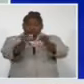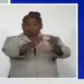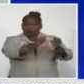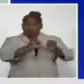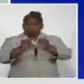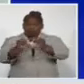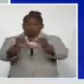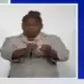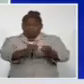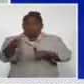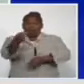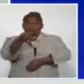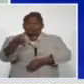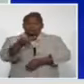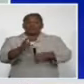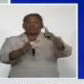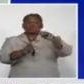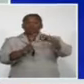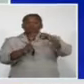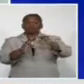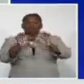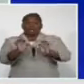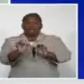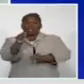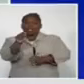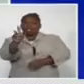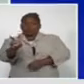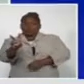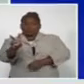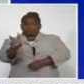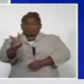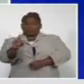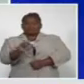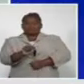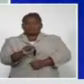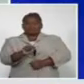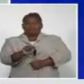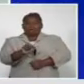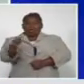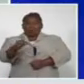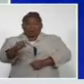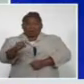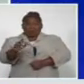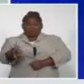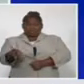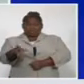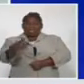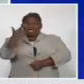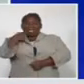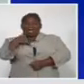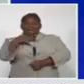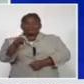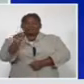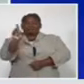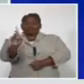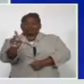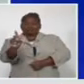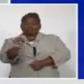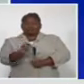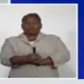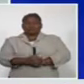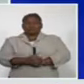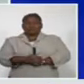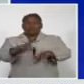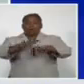en el municipio de Las Tunas, con 12 en el día de ayer. Jobabo y Amancio, 1 cada uno.